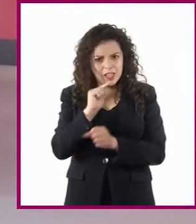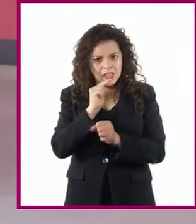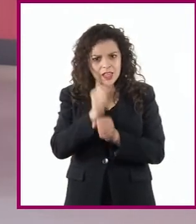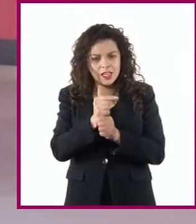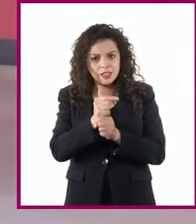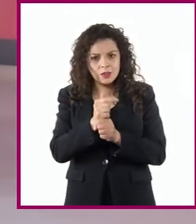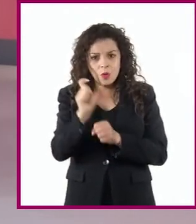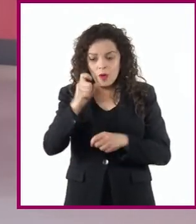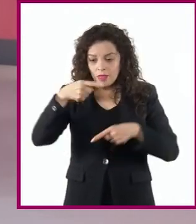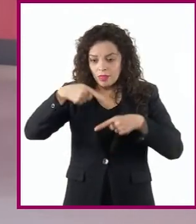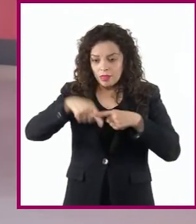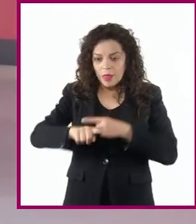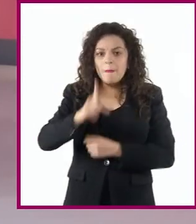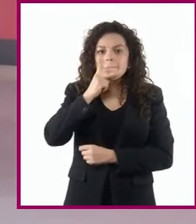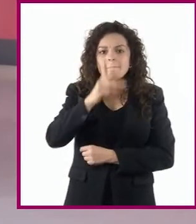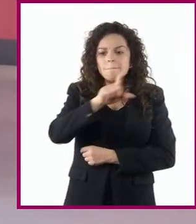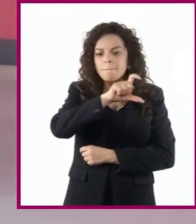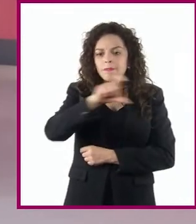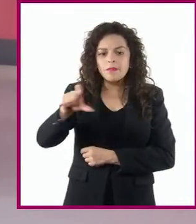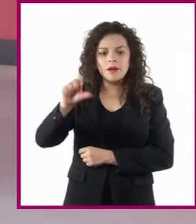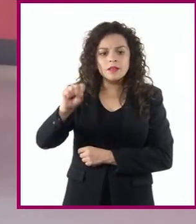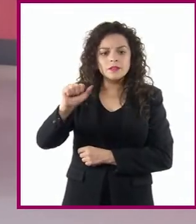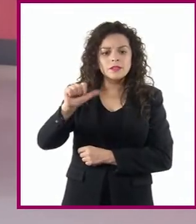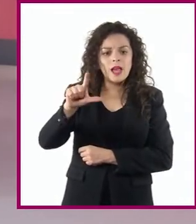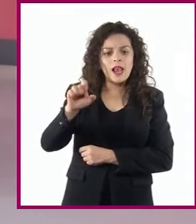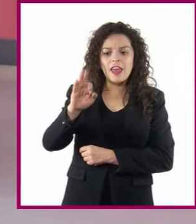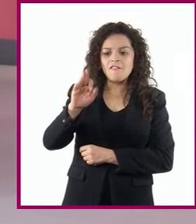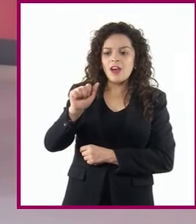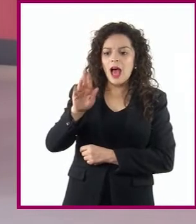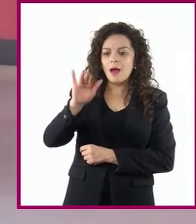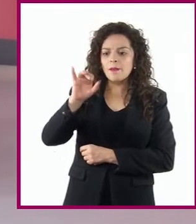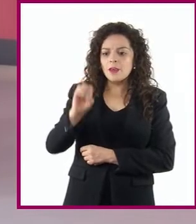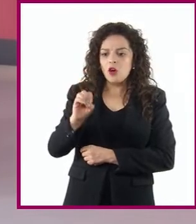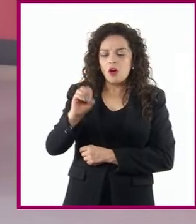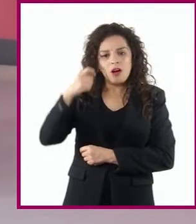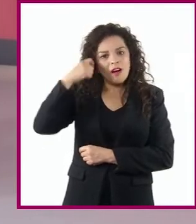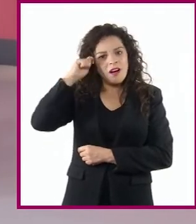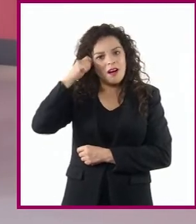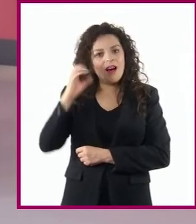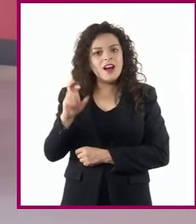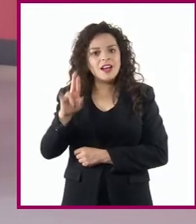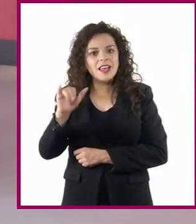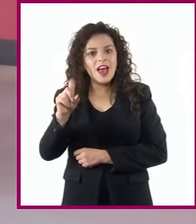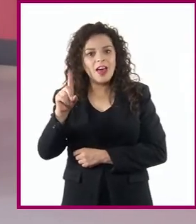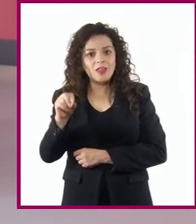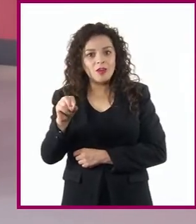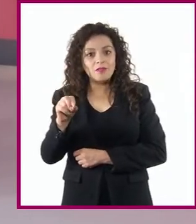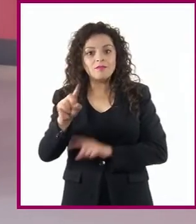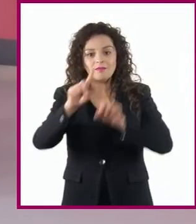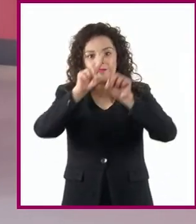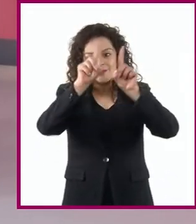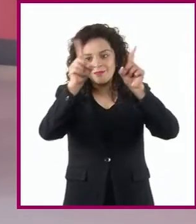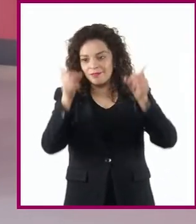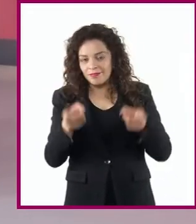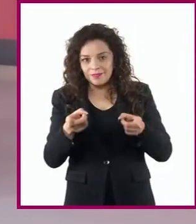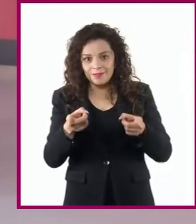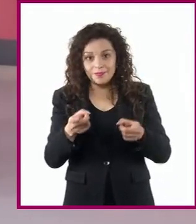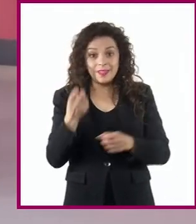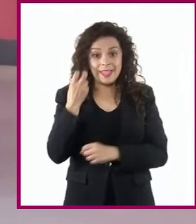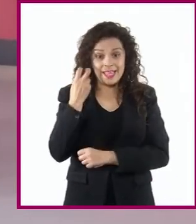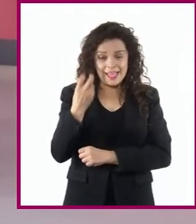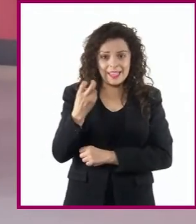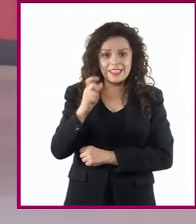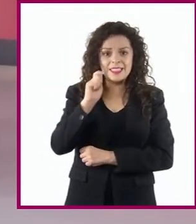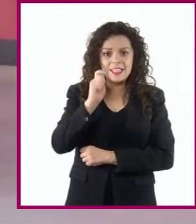al inicio la frase "sale Fabio criado", que se encuentra entre paréntesis. Se trata de